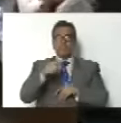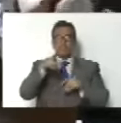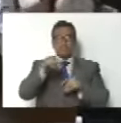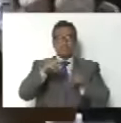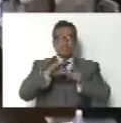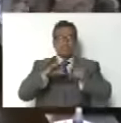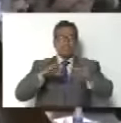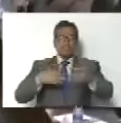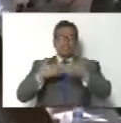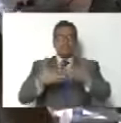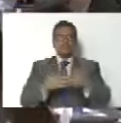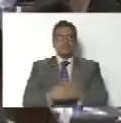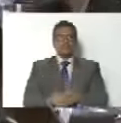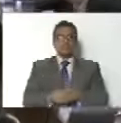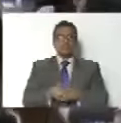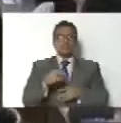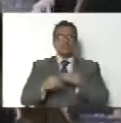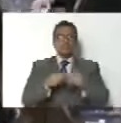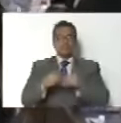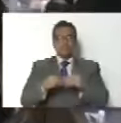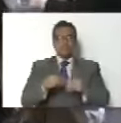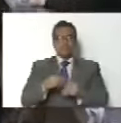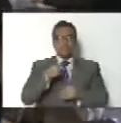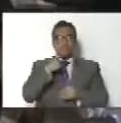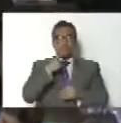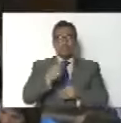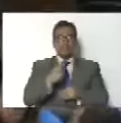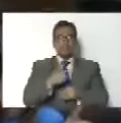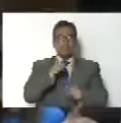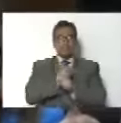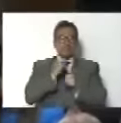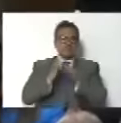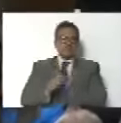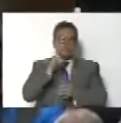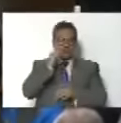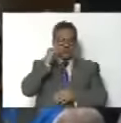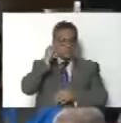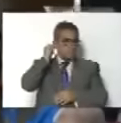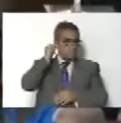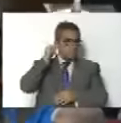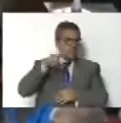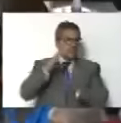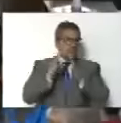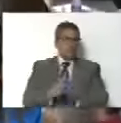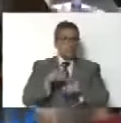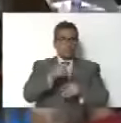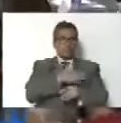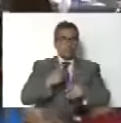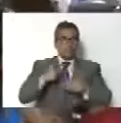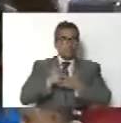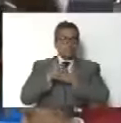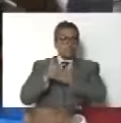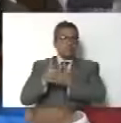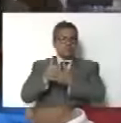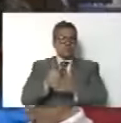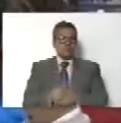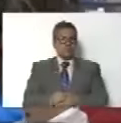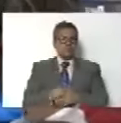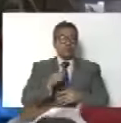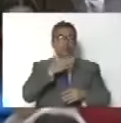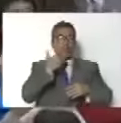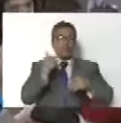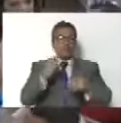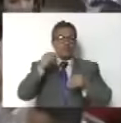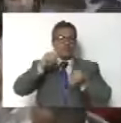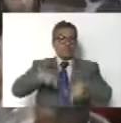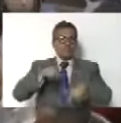extenderme en el viacrucis que soportan los obreros, las obreras de Venezuela, sino que queremos contribuir a mejorar